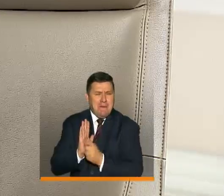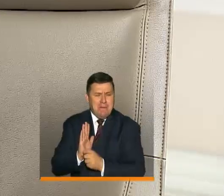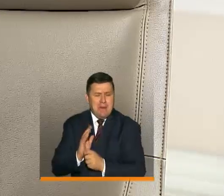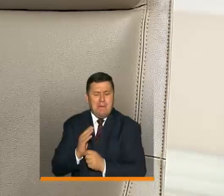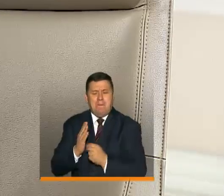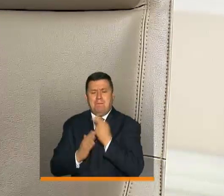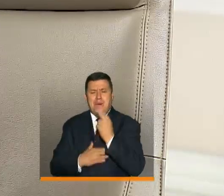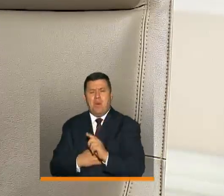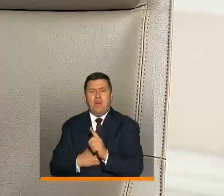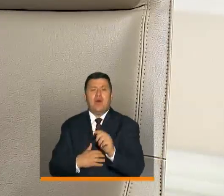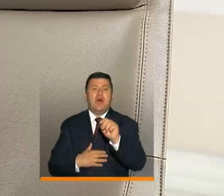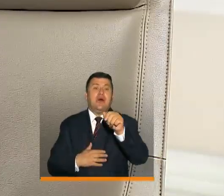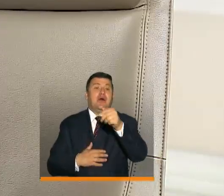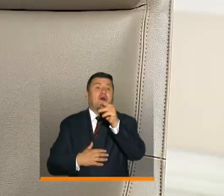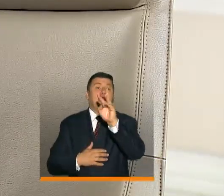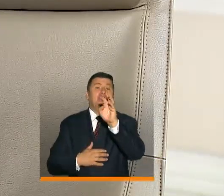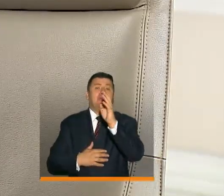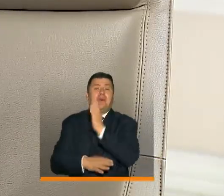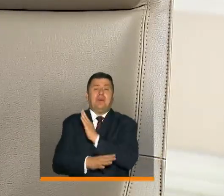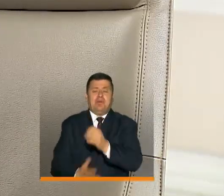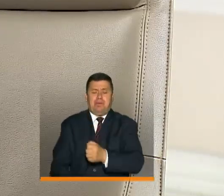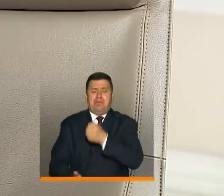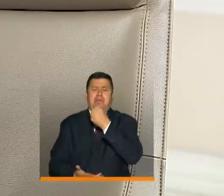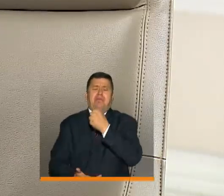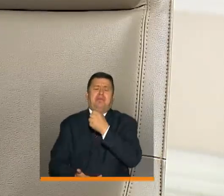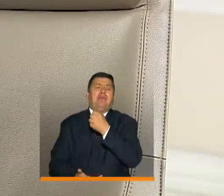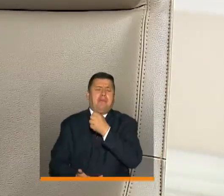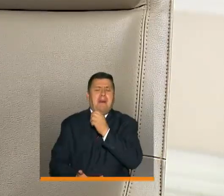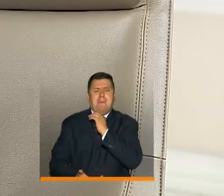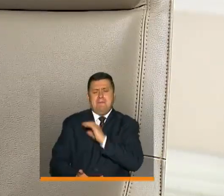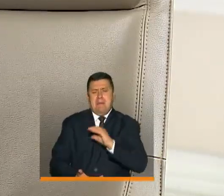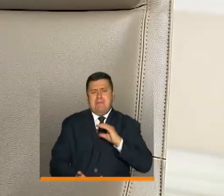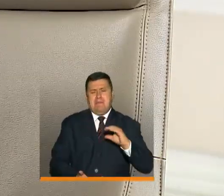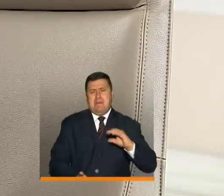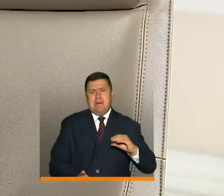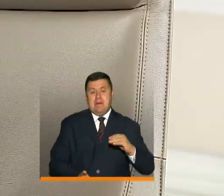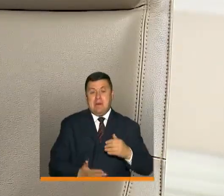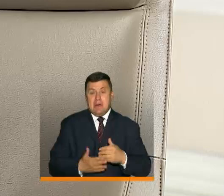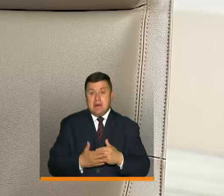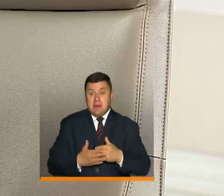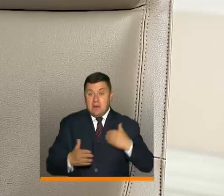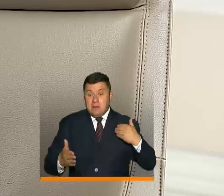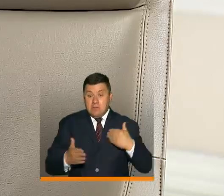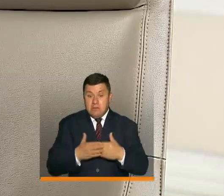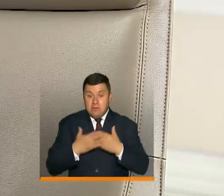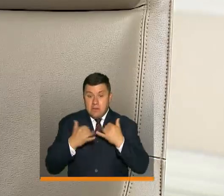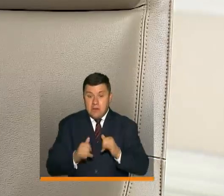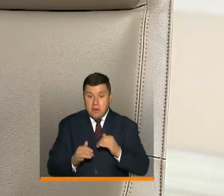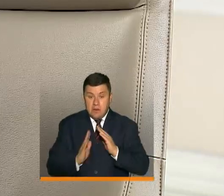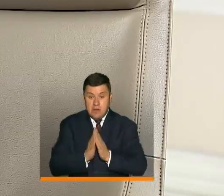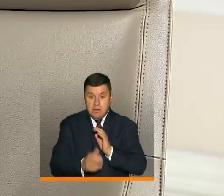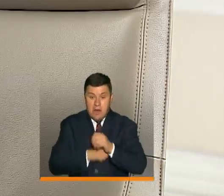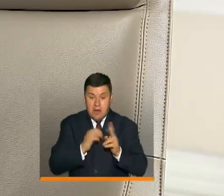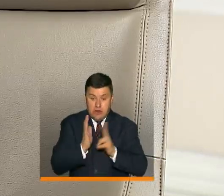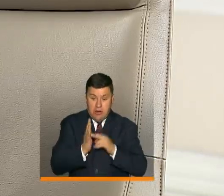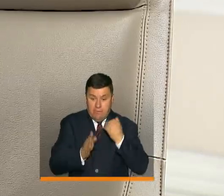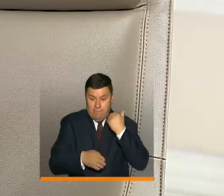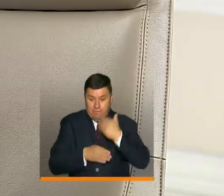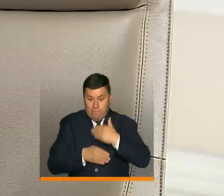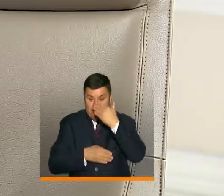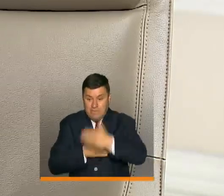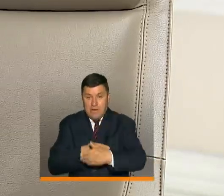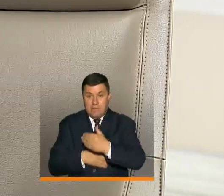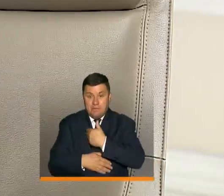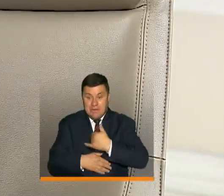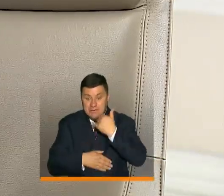esos son 18 billones de pesos, esos son proyectos que van a estar adjudicados antes de finalizar nuestro periodo de gobierno y que son